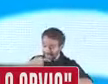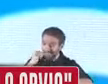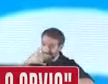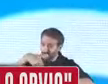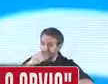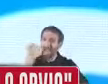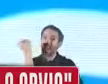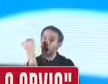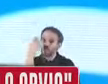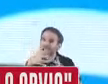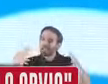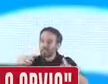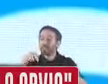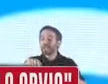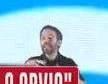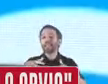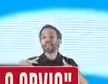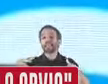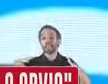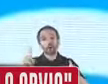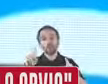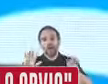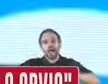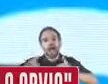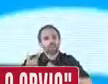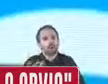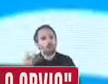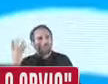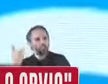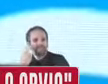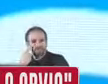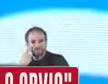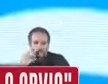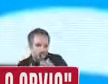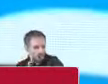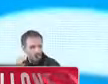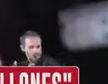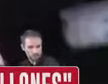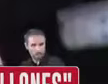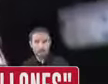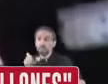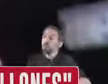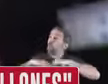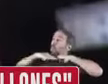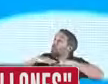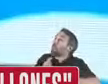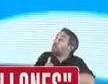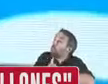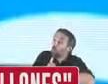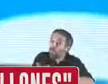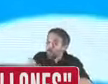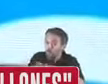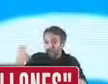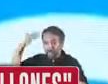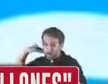economía pero que el crecimiento no lo aprovechen cuatro vivos y la gente se quede la nieta contra el vidrio como ha pasado en otras épocas